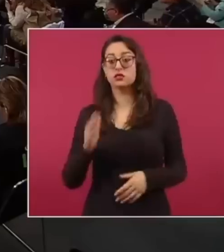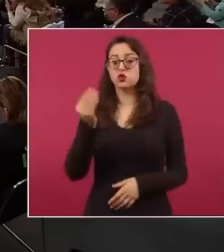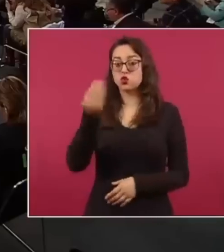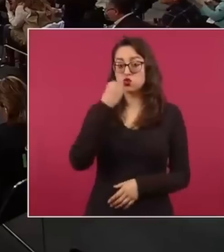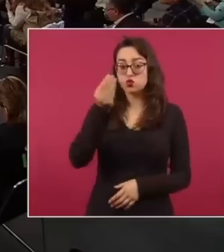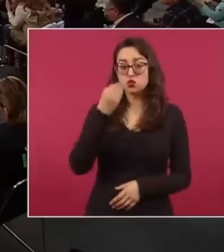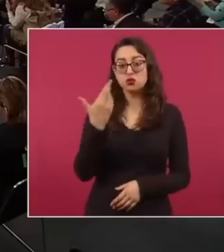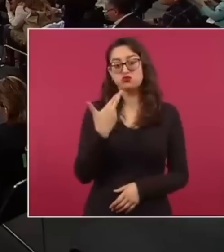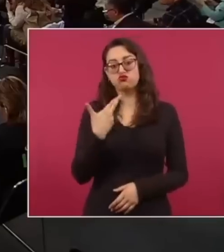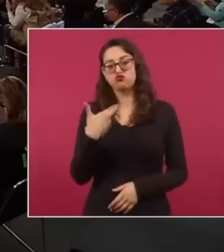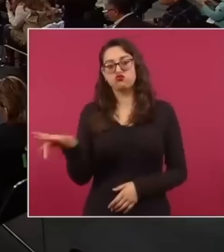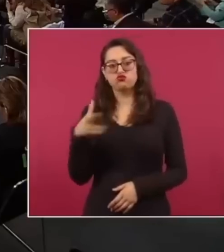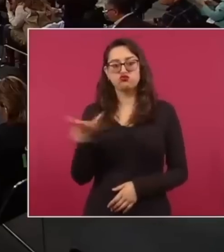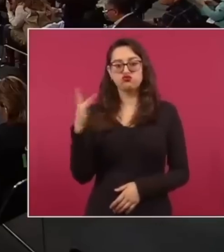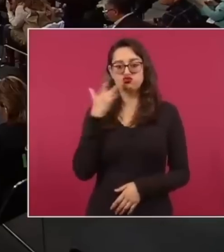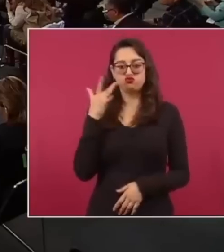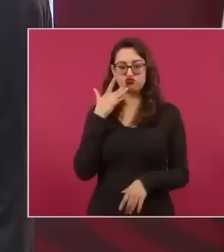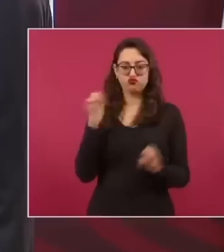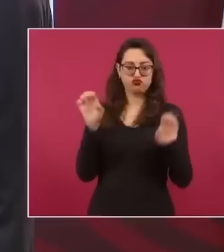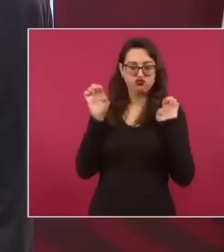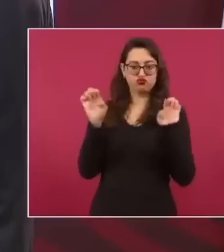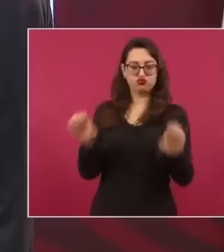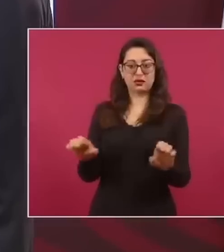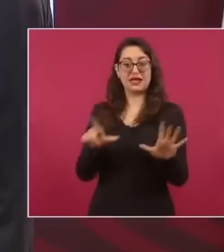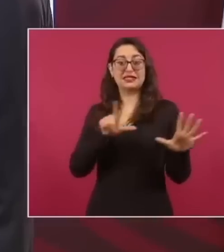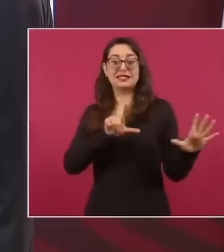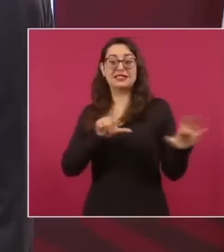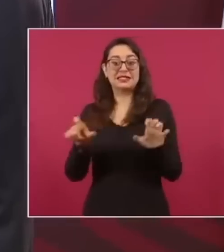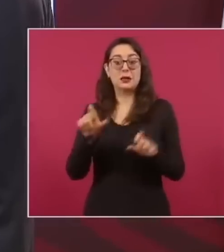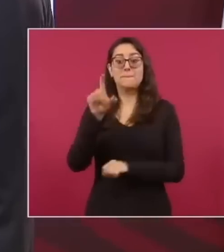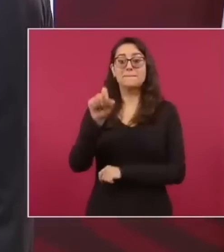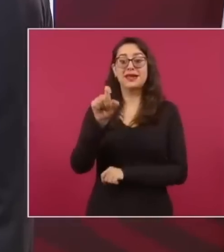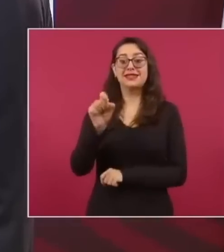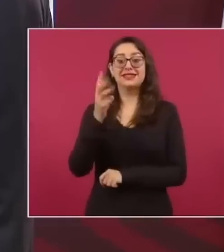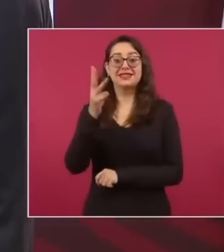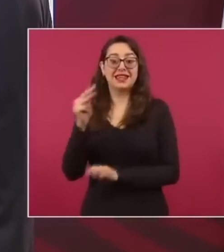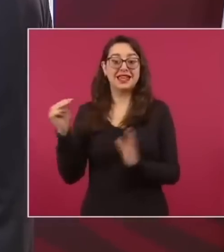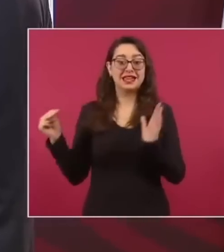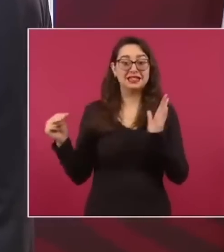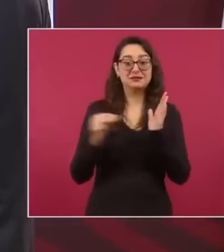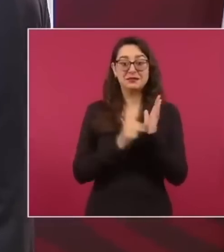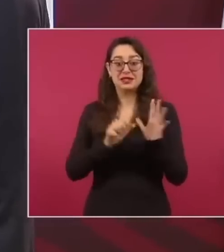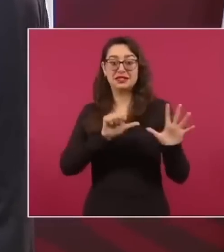por 723 mil 690